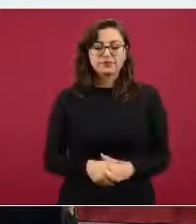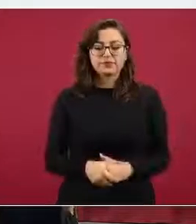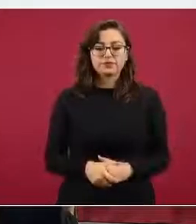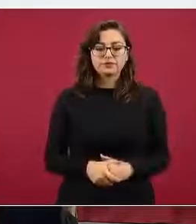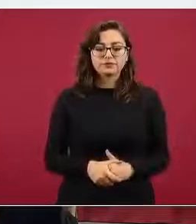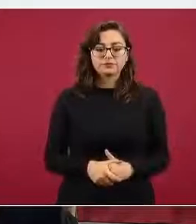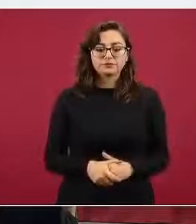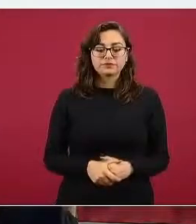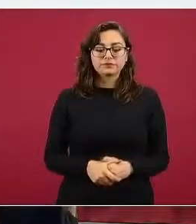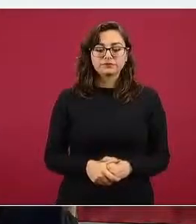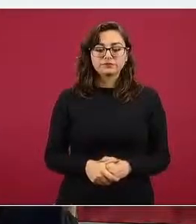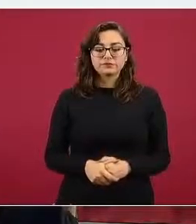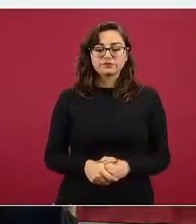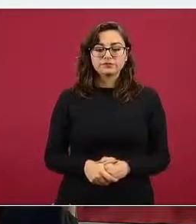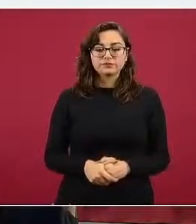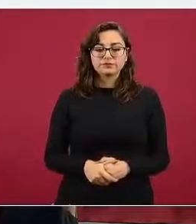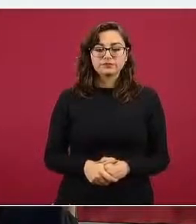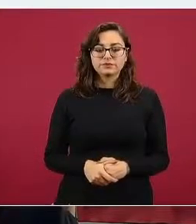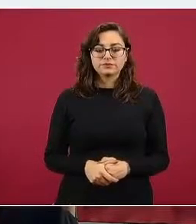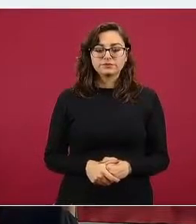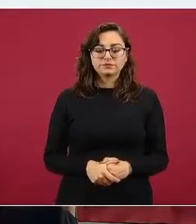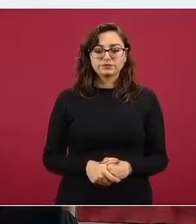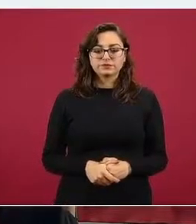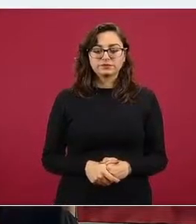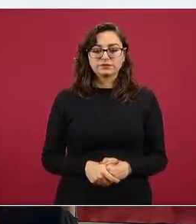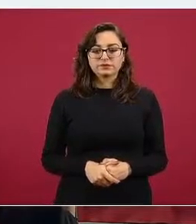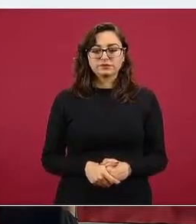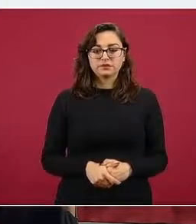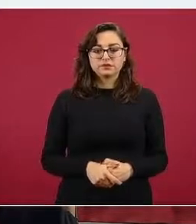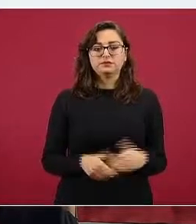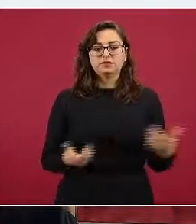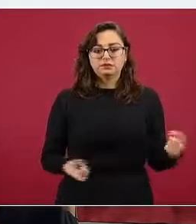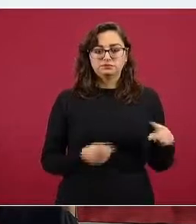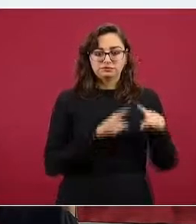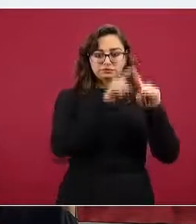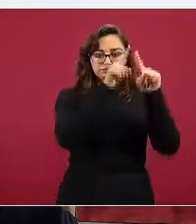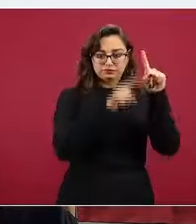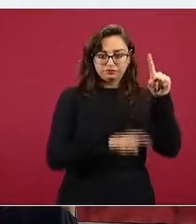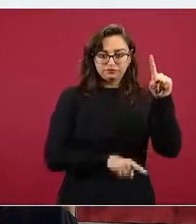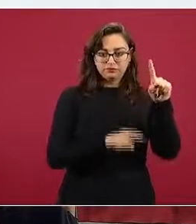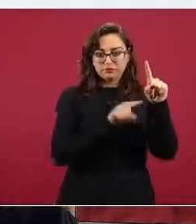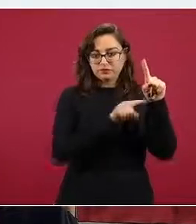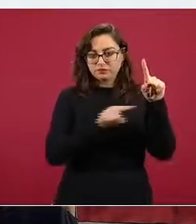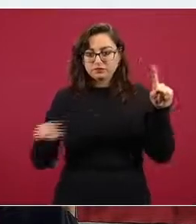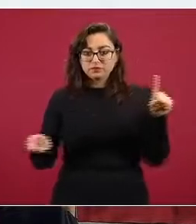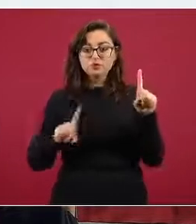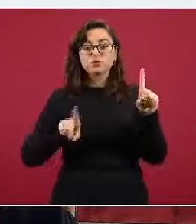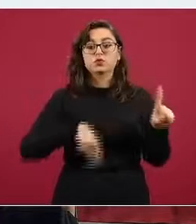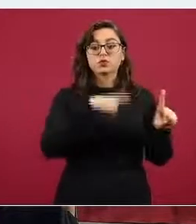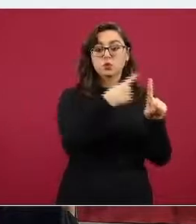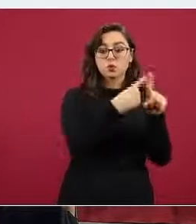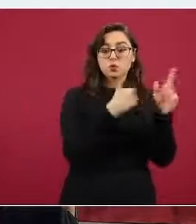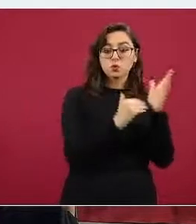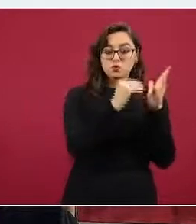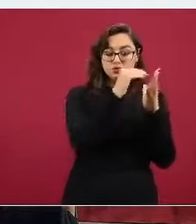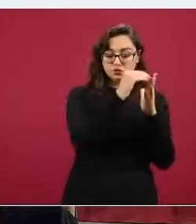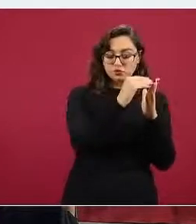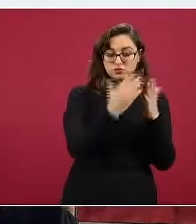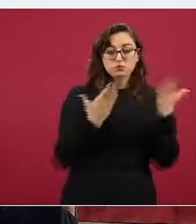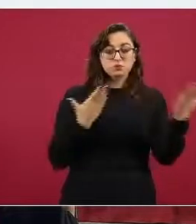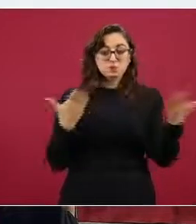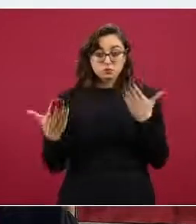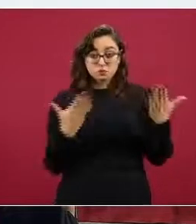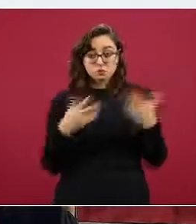Concentrémonos, no tanto en la intensidad, por supuesto quien quiera hacerlo, véalo aquí, de casos por millón de habitantes, y si quiere compararlo